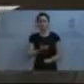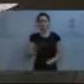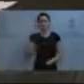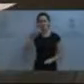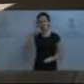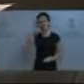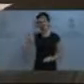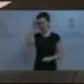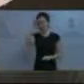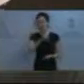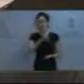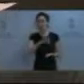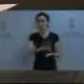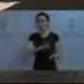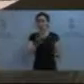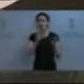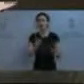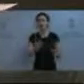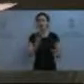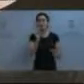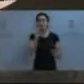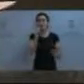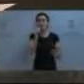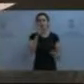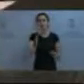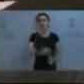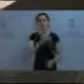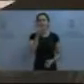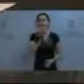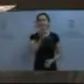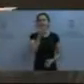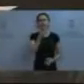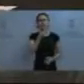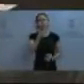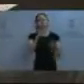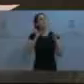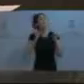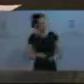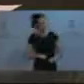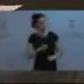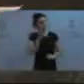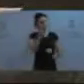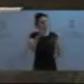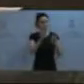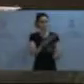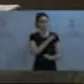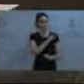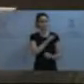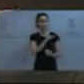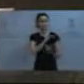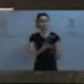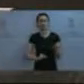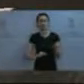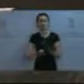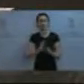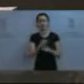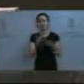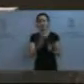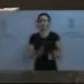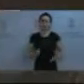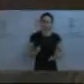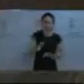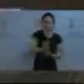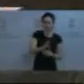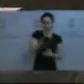Cabrales. Se le dio cuenta por mí mismo, oralmente, en la reunión y por escrito a pregunta parlamentaria, exponiendo los datos